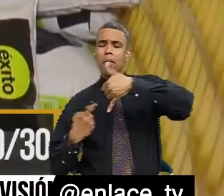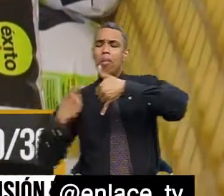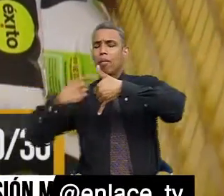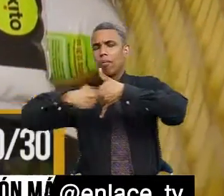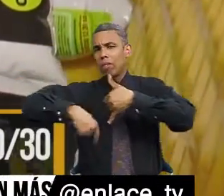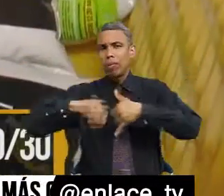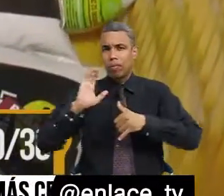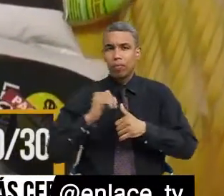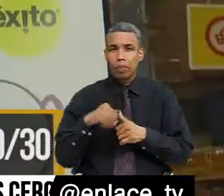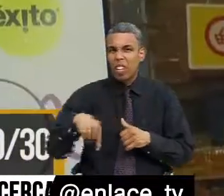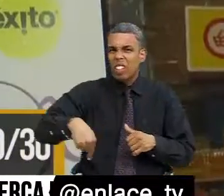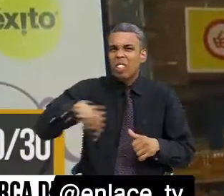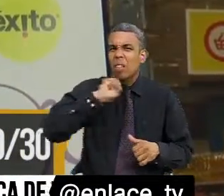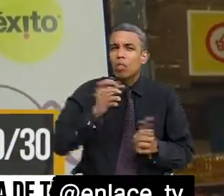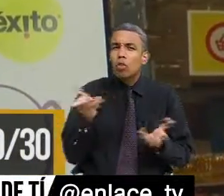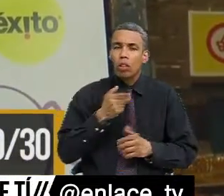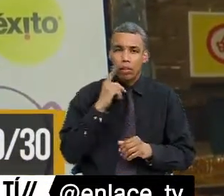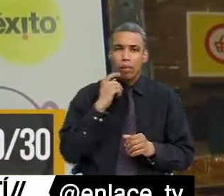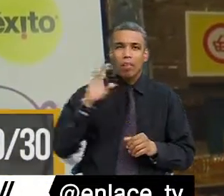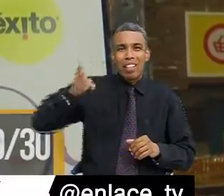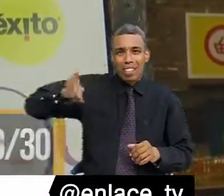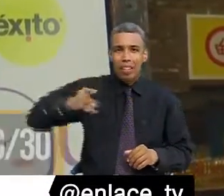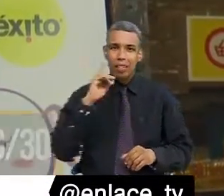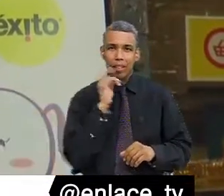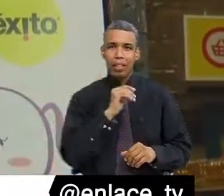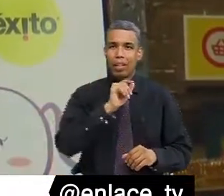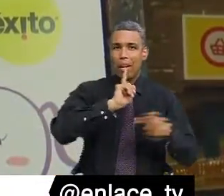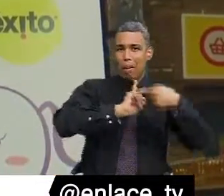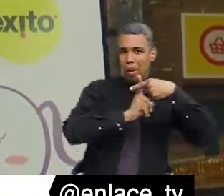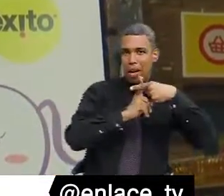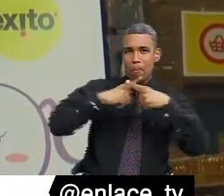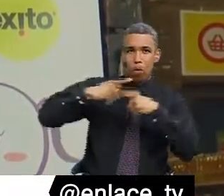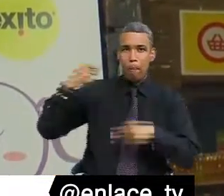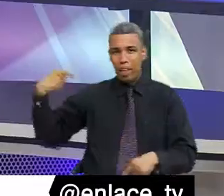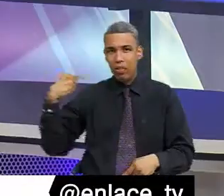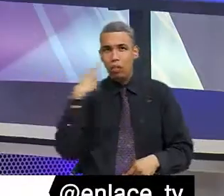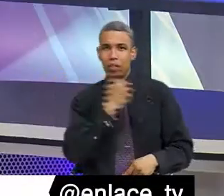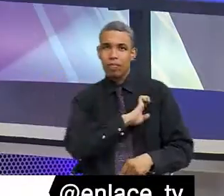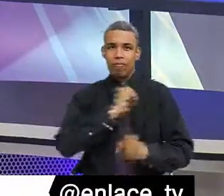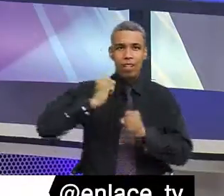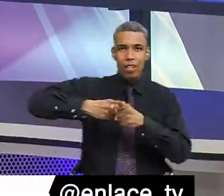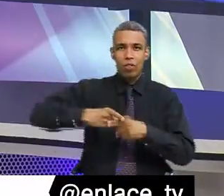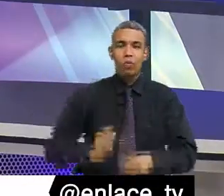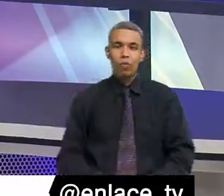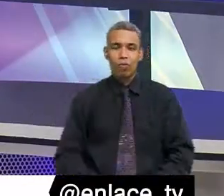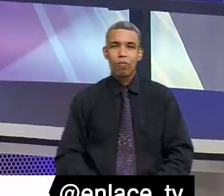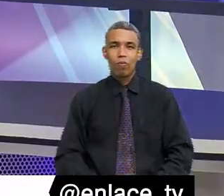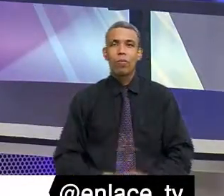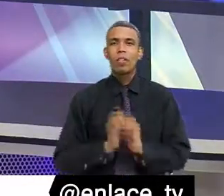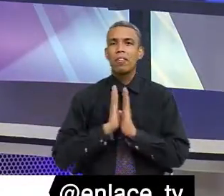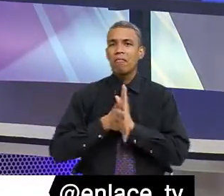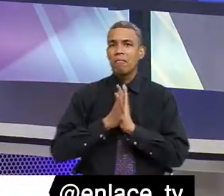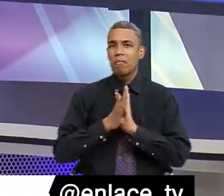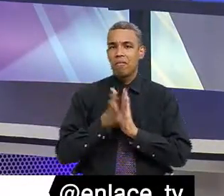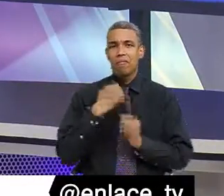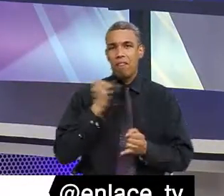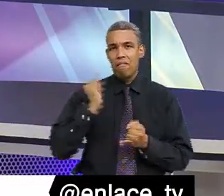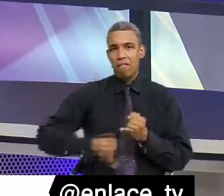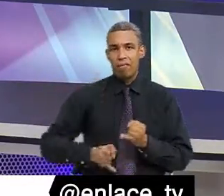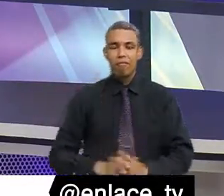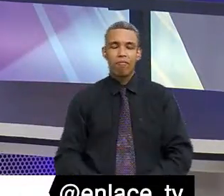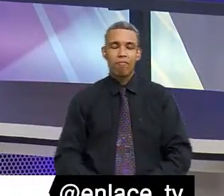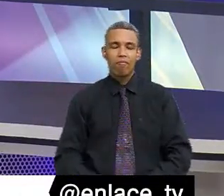son Autoservicio La Quinta, Más por Menos Supermercado y El Éxito. Y con esta excelente información hemos llegado al final de